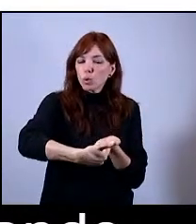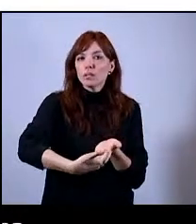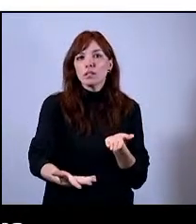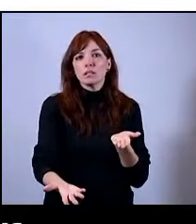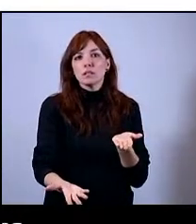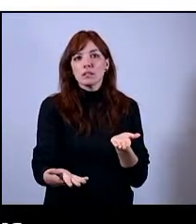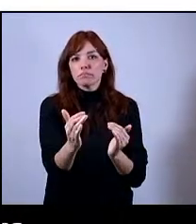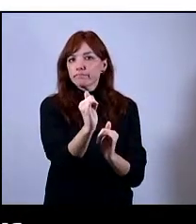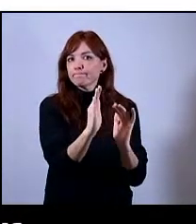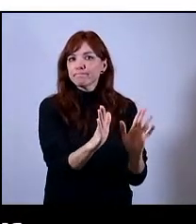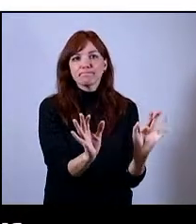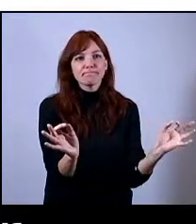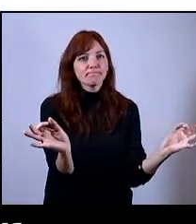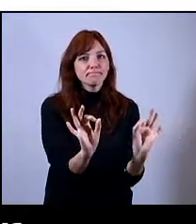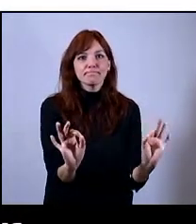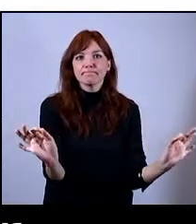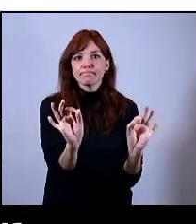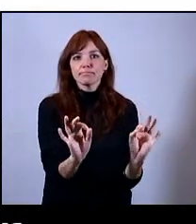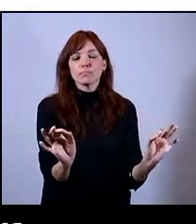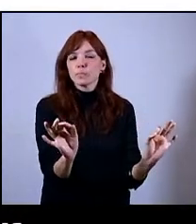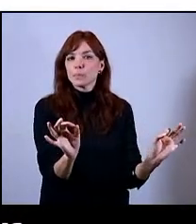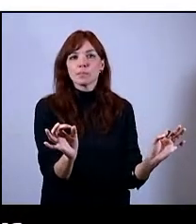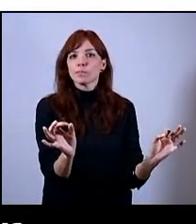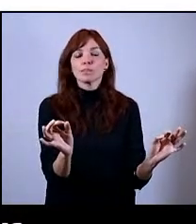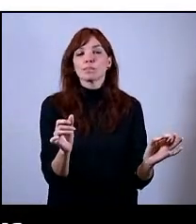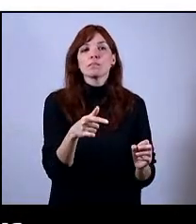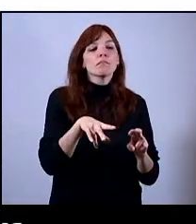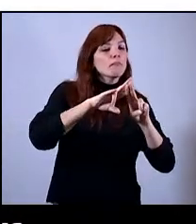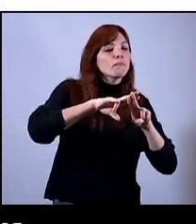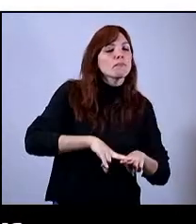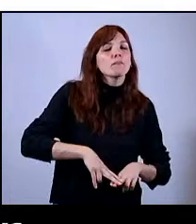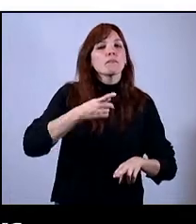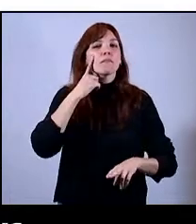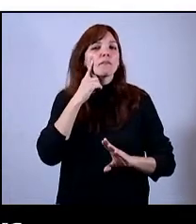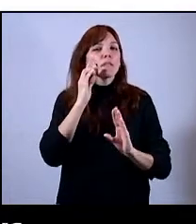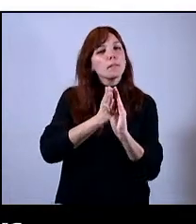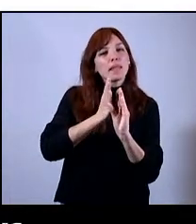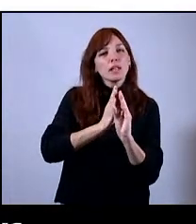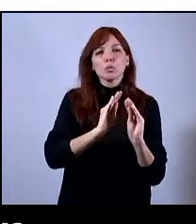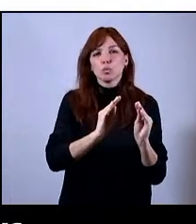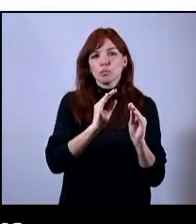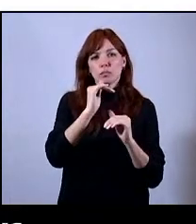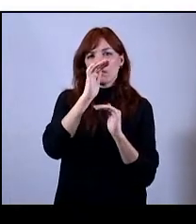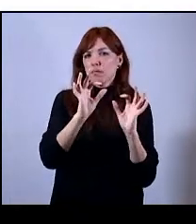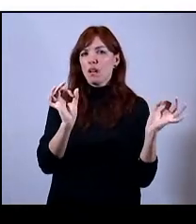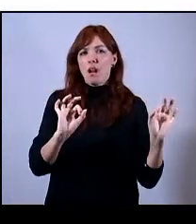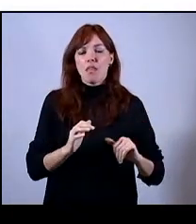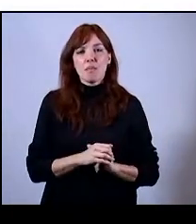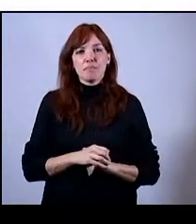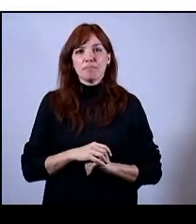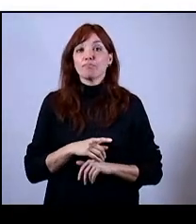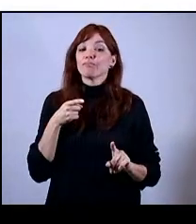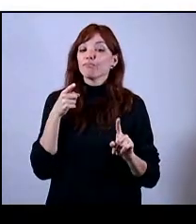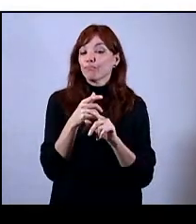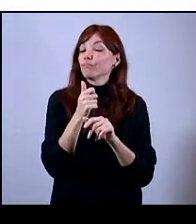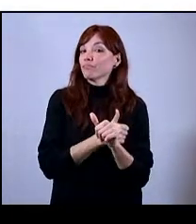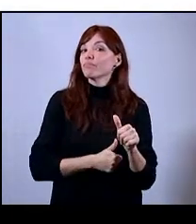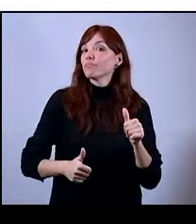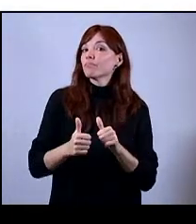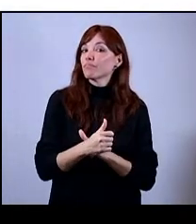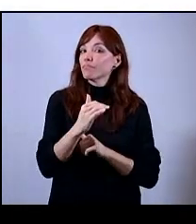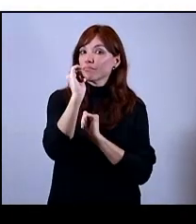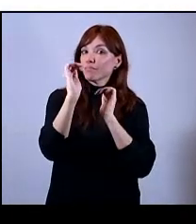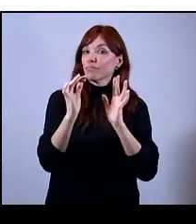no se les había revisado ese expediente. Entonces, creo que es prioritario primero